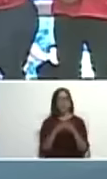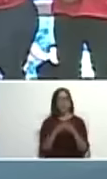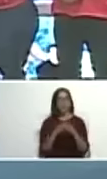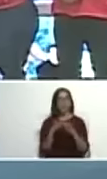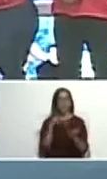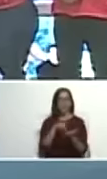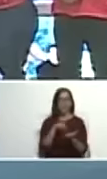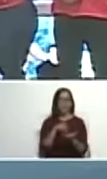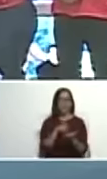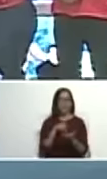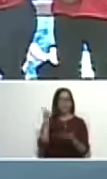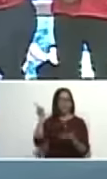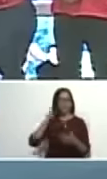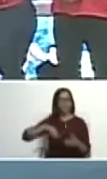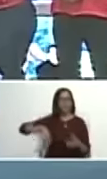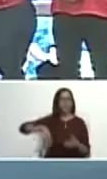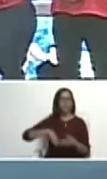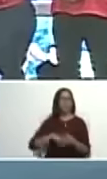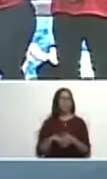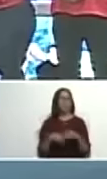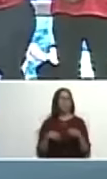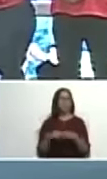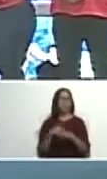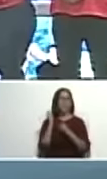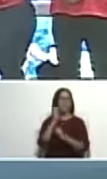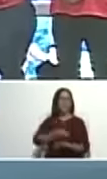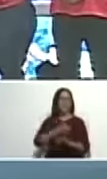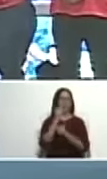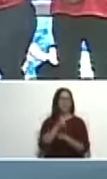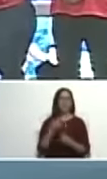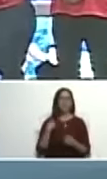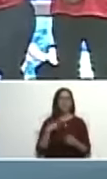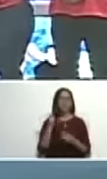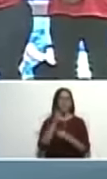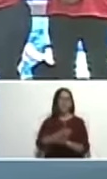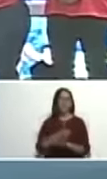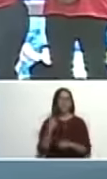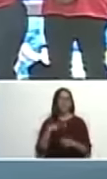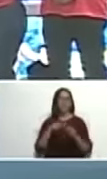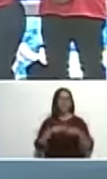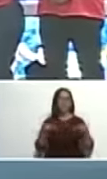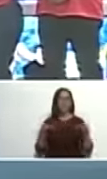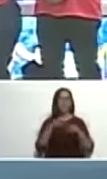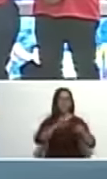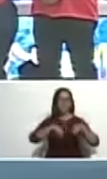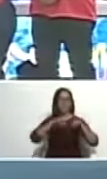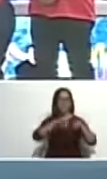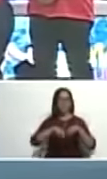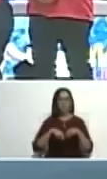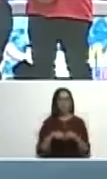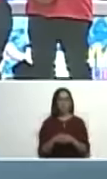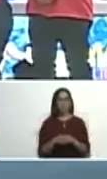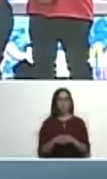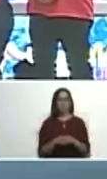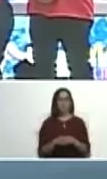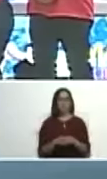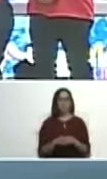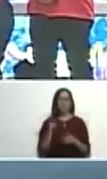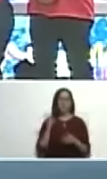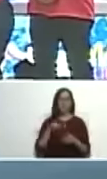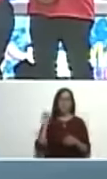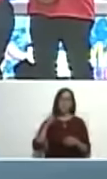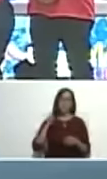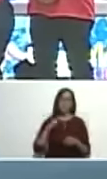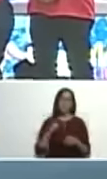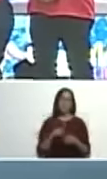habitante de allá de ese sector, un pescador. Tenemos pescadores y tenemos campesinos, ¿no? Pero también añoramos. De